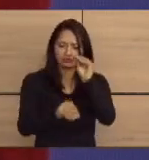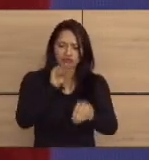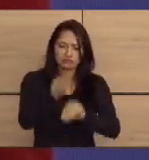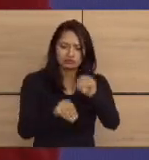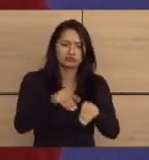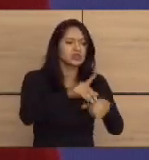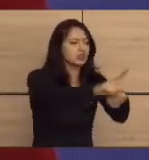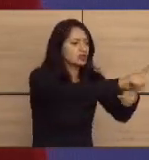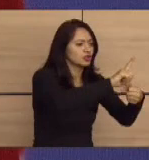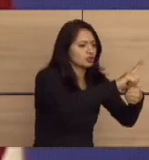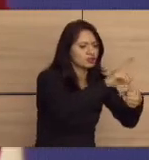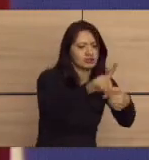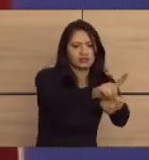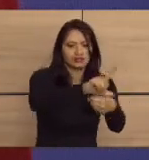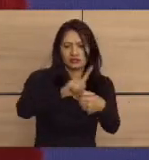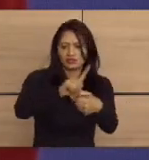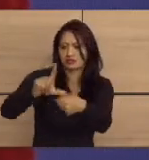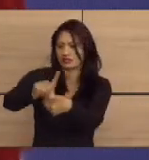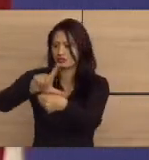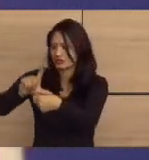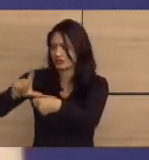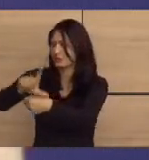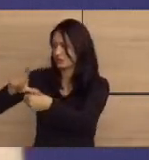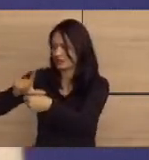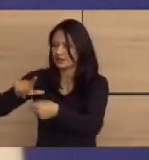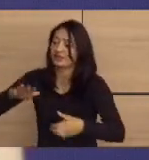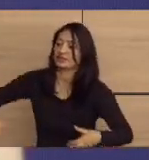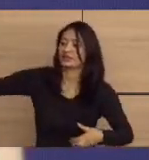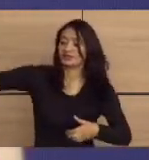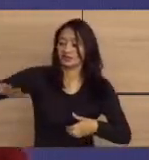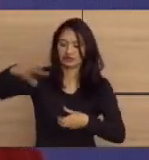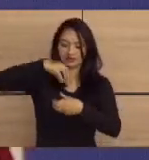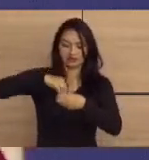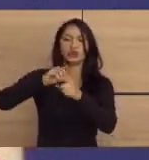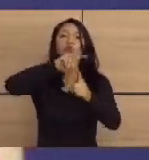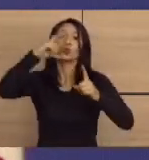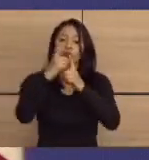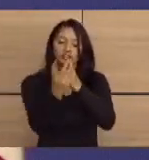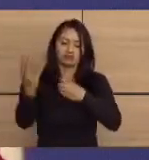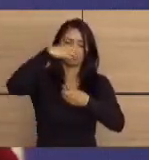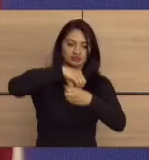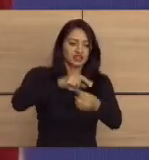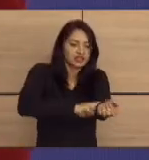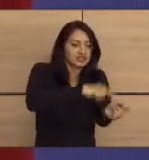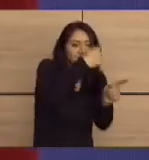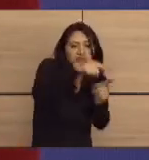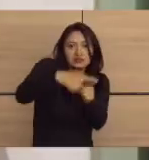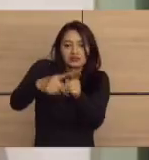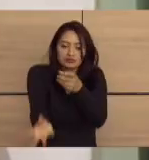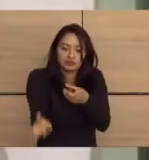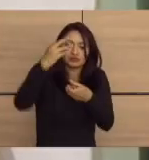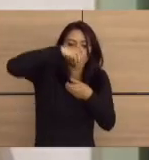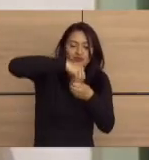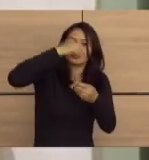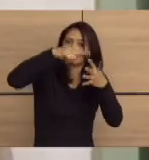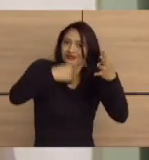local esté, en que lo territorial esté, en que lo cultural esté, en que lo étnico con su diferencia esté,